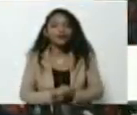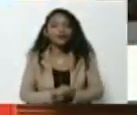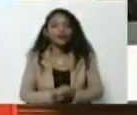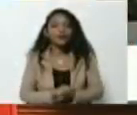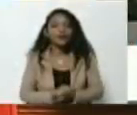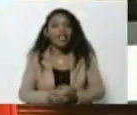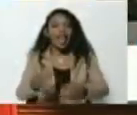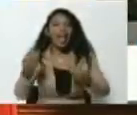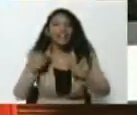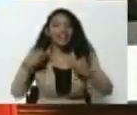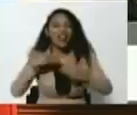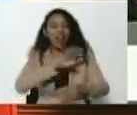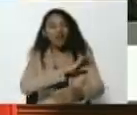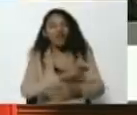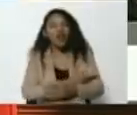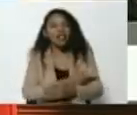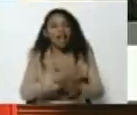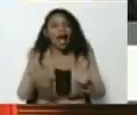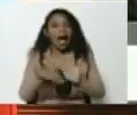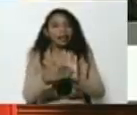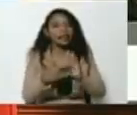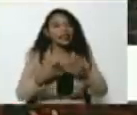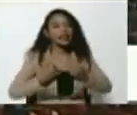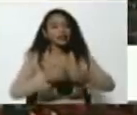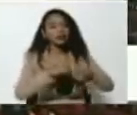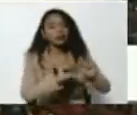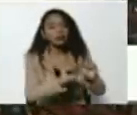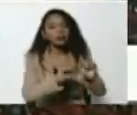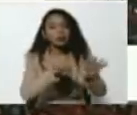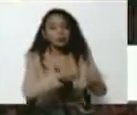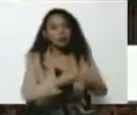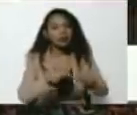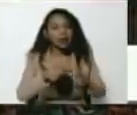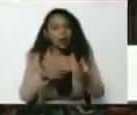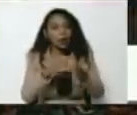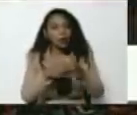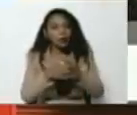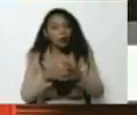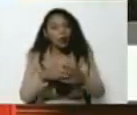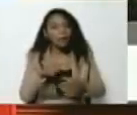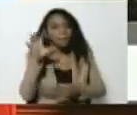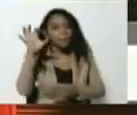¡Que viva la fuerza antiimperialista del Gran Polo Patriótico!